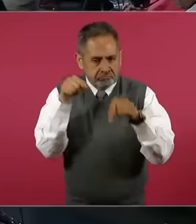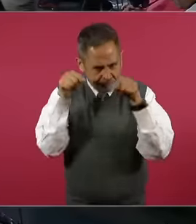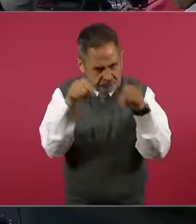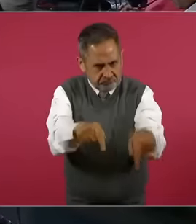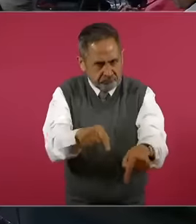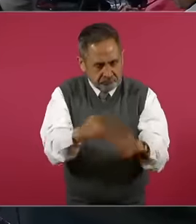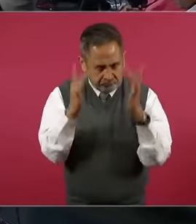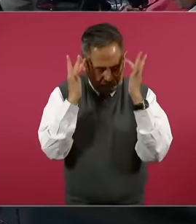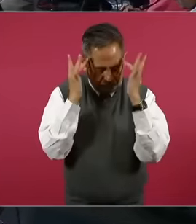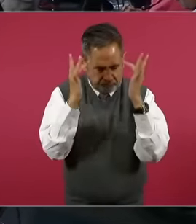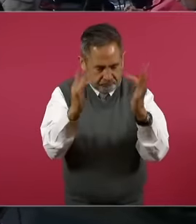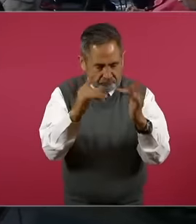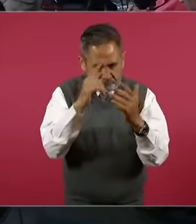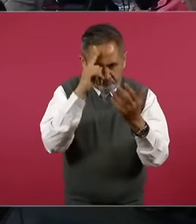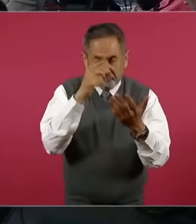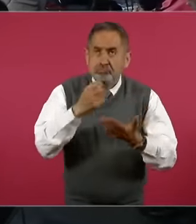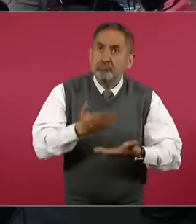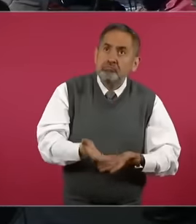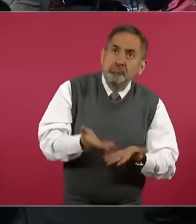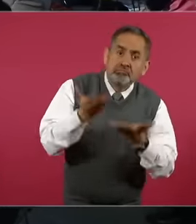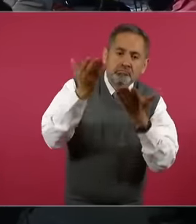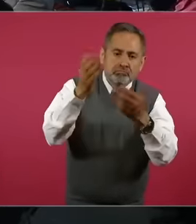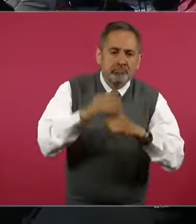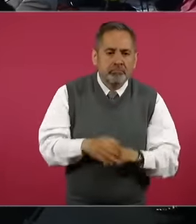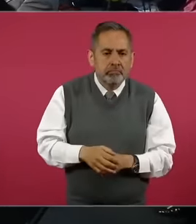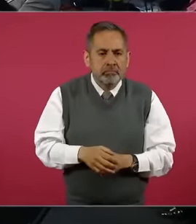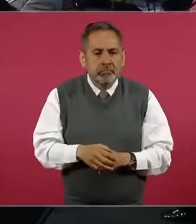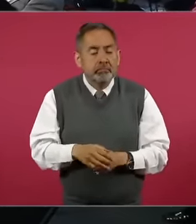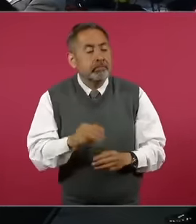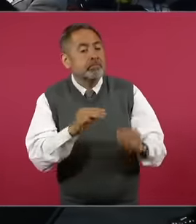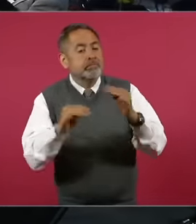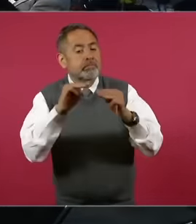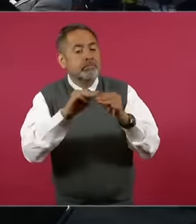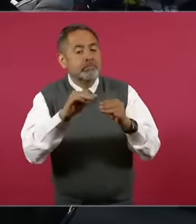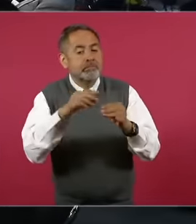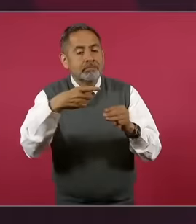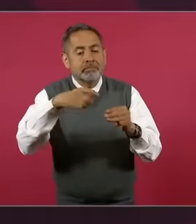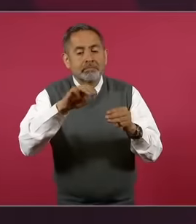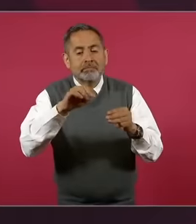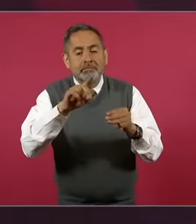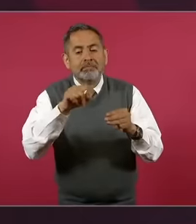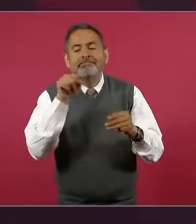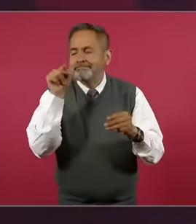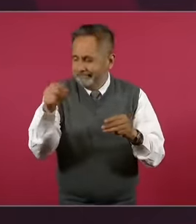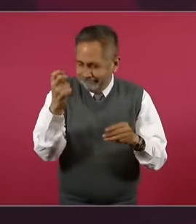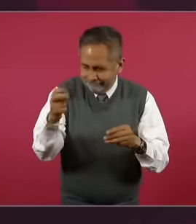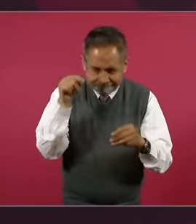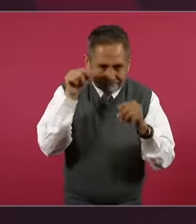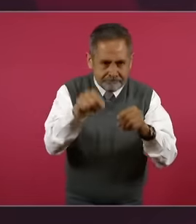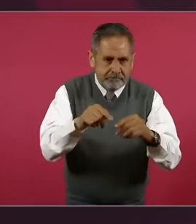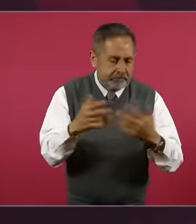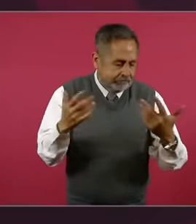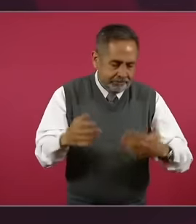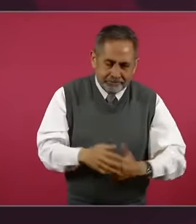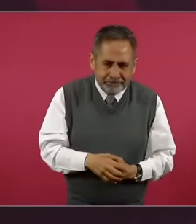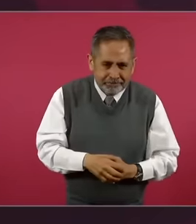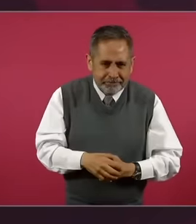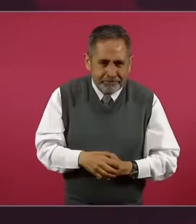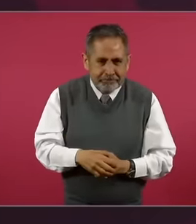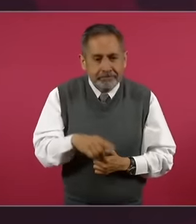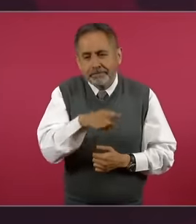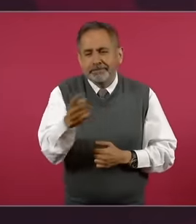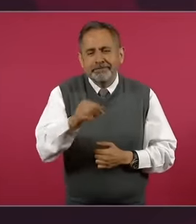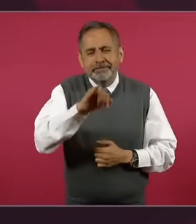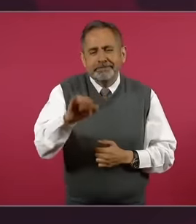a hacer sus ofrendas. Al Cerro del Quemado. Así, al Cerro del Quemado. Entonces,